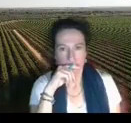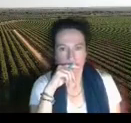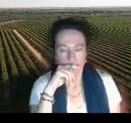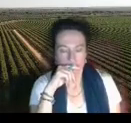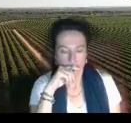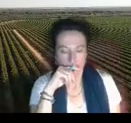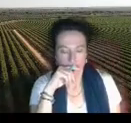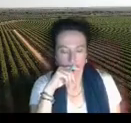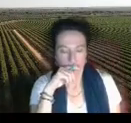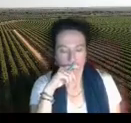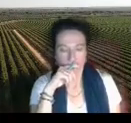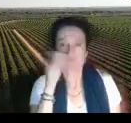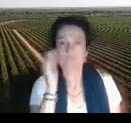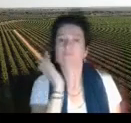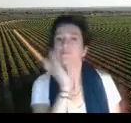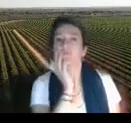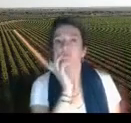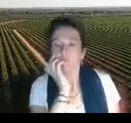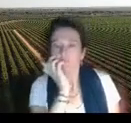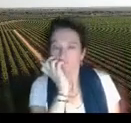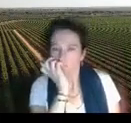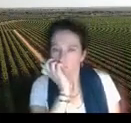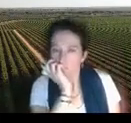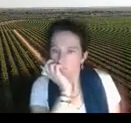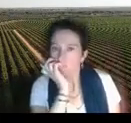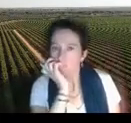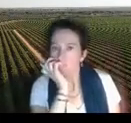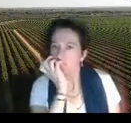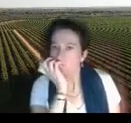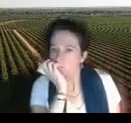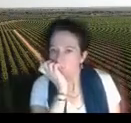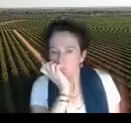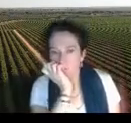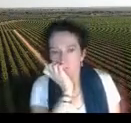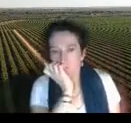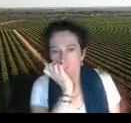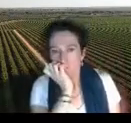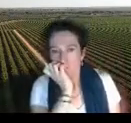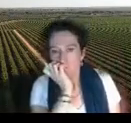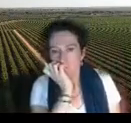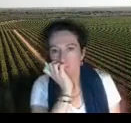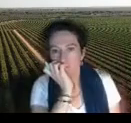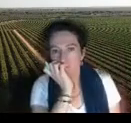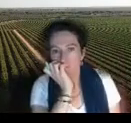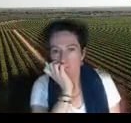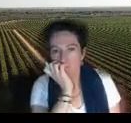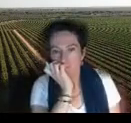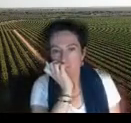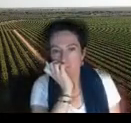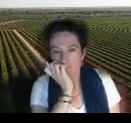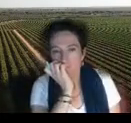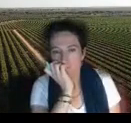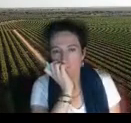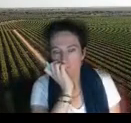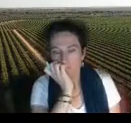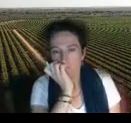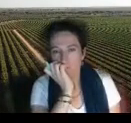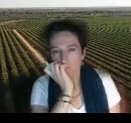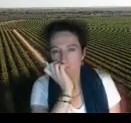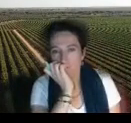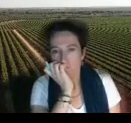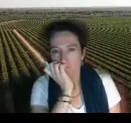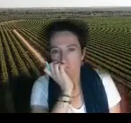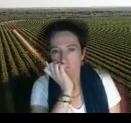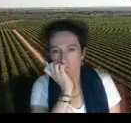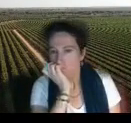Y luego hay una serie de buenas condiciones agrarias y medioambientales de la tierra. Estos son las becas, ¿vale? Algunas no nos afecta, como es